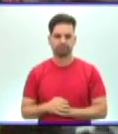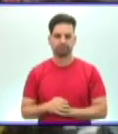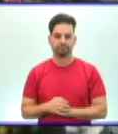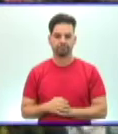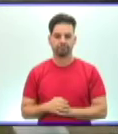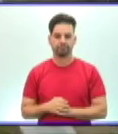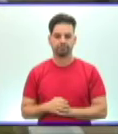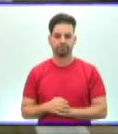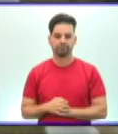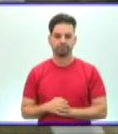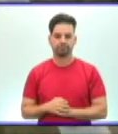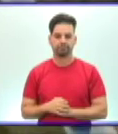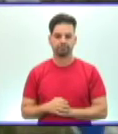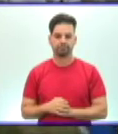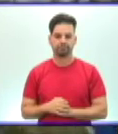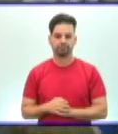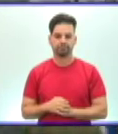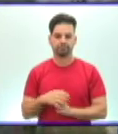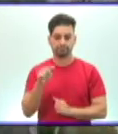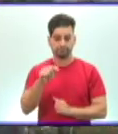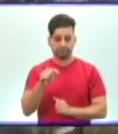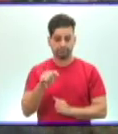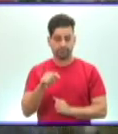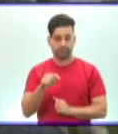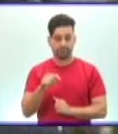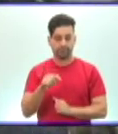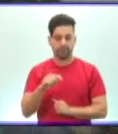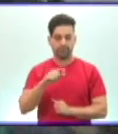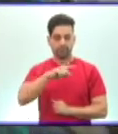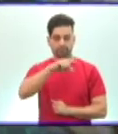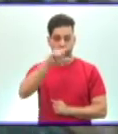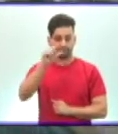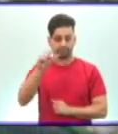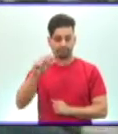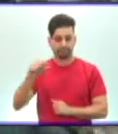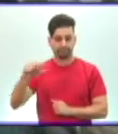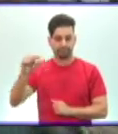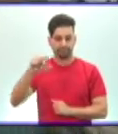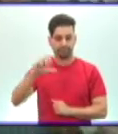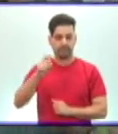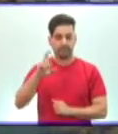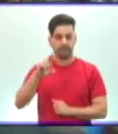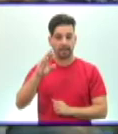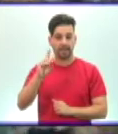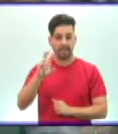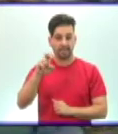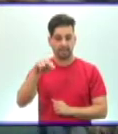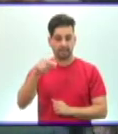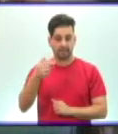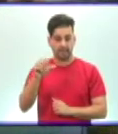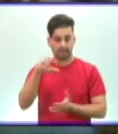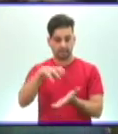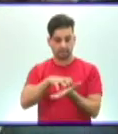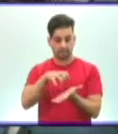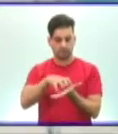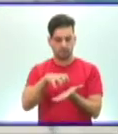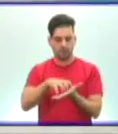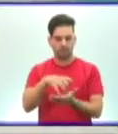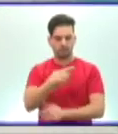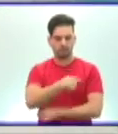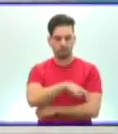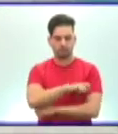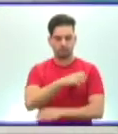Camarioca. El litoral de la bahía de Cárdenas, que incluye la ciudad de Cárdenas y el pueblo de Santa Marta.